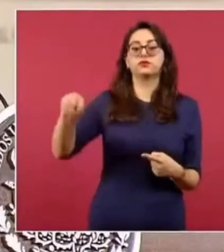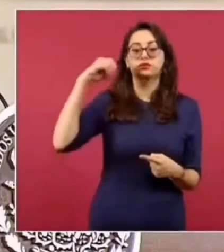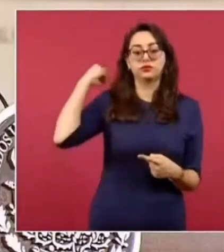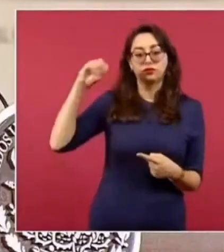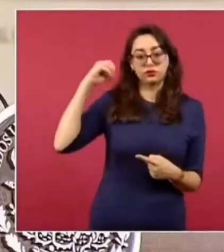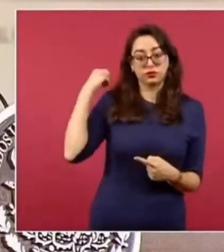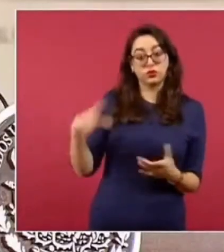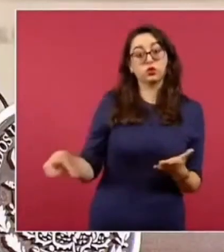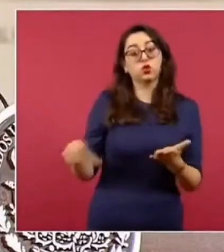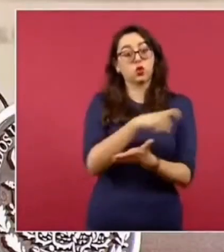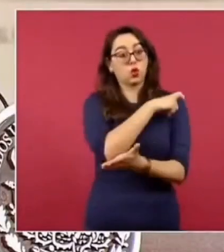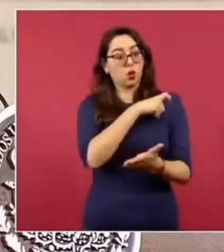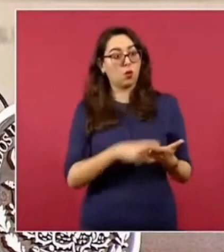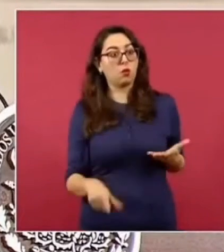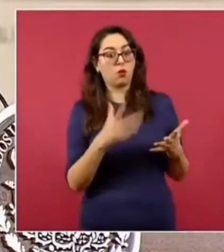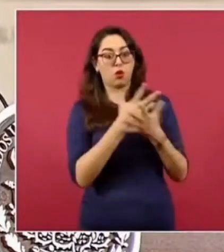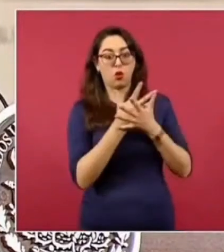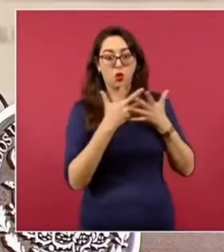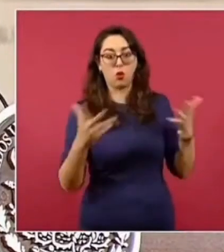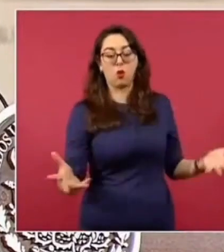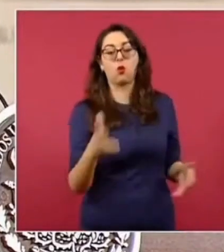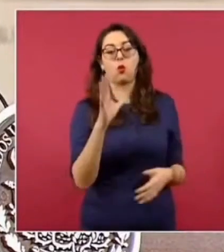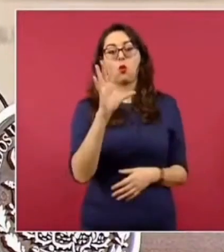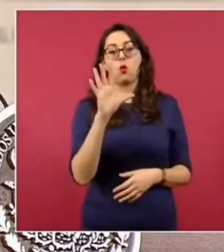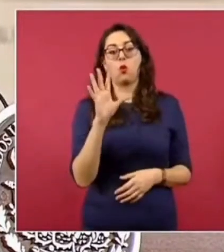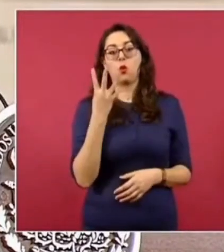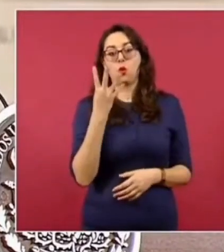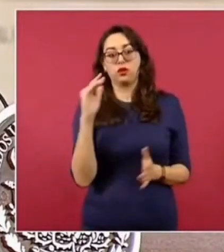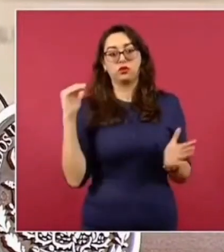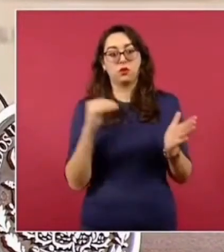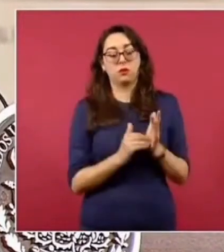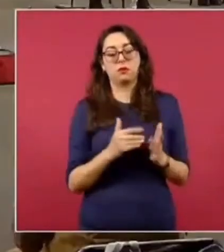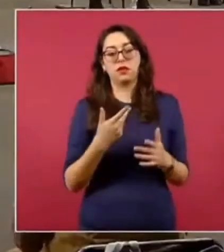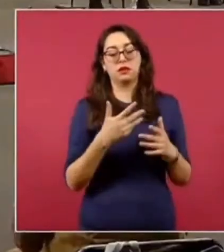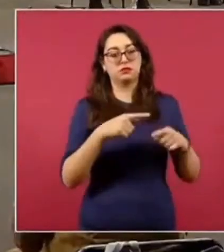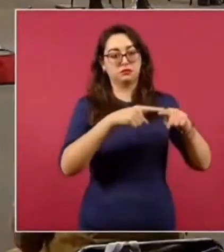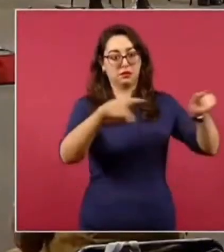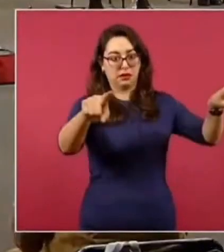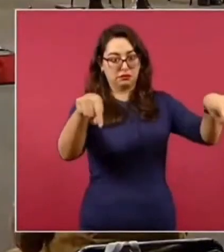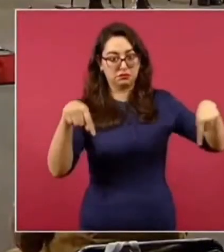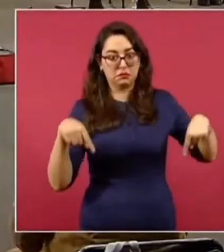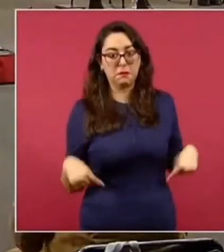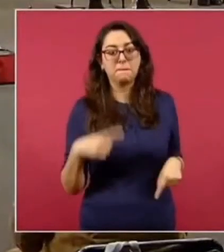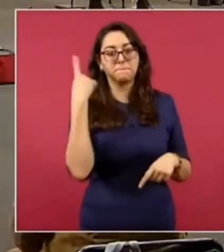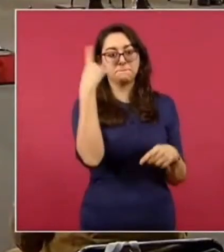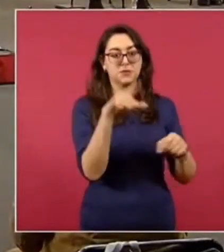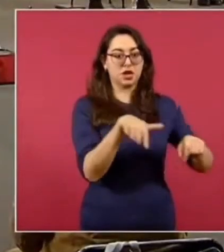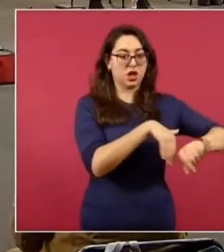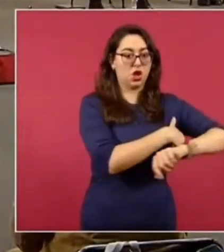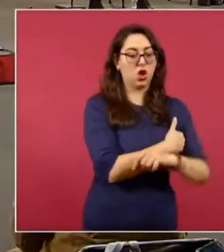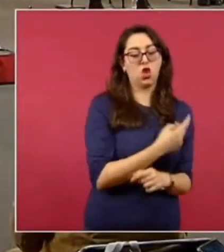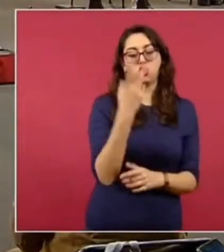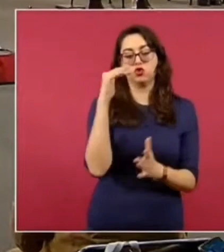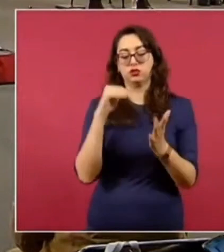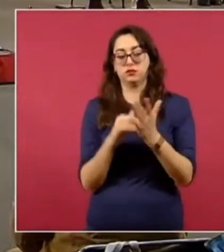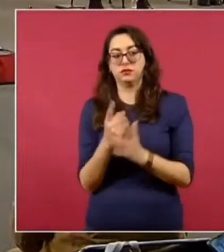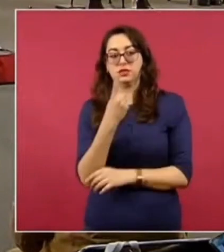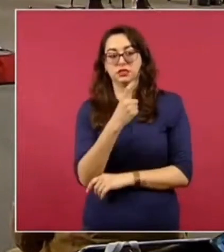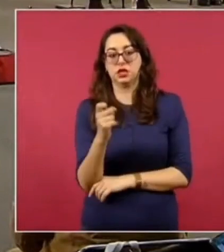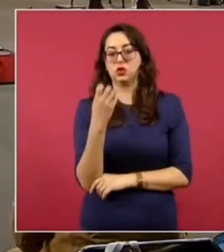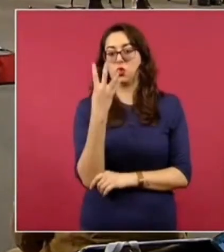adquirió un almacén de 4,509 metros cuadrados para el almacenamiento y 2,104